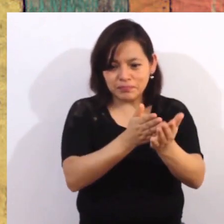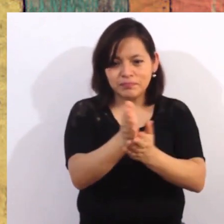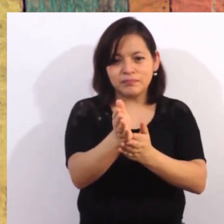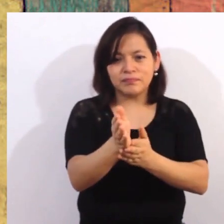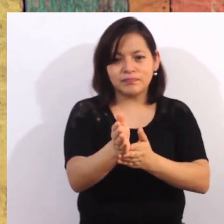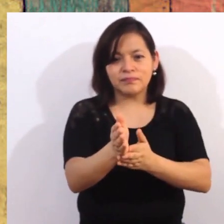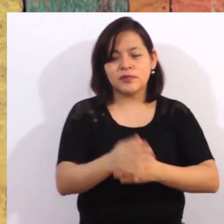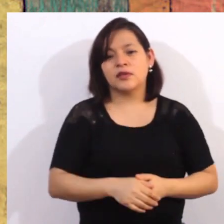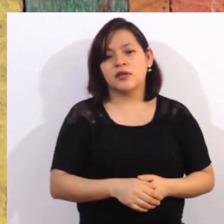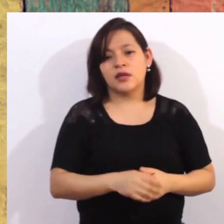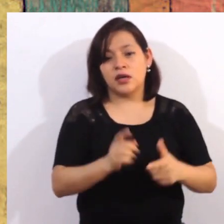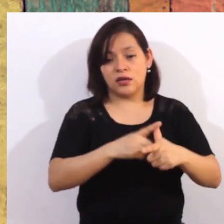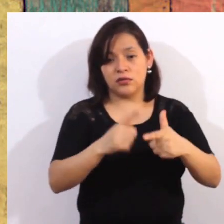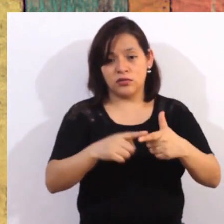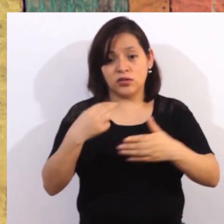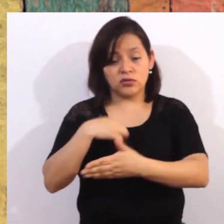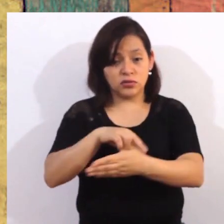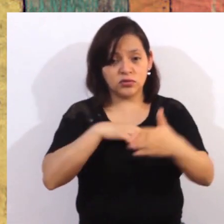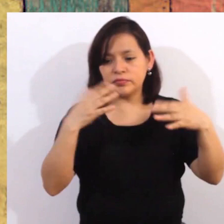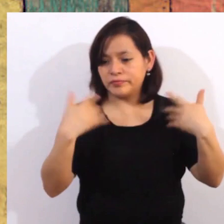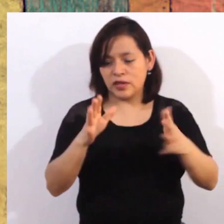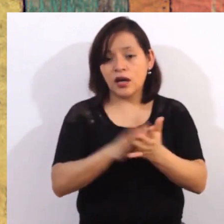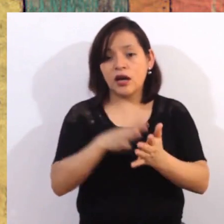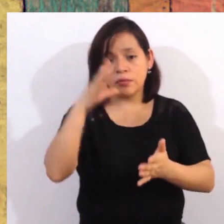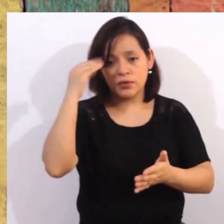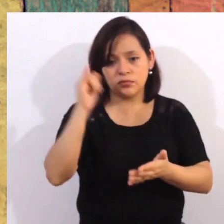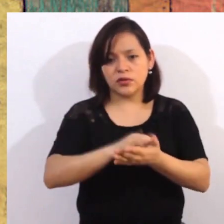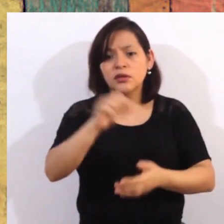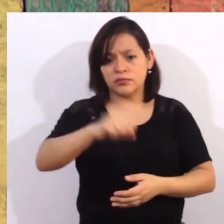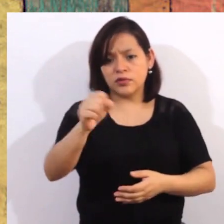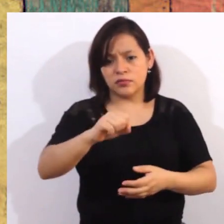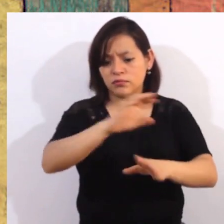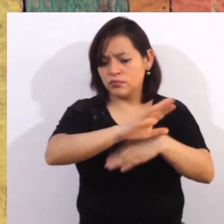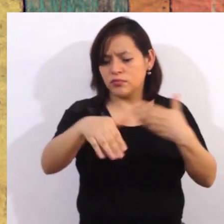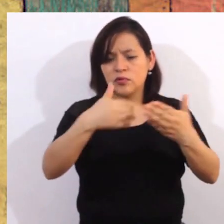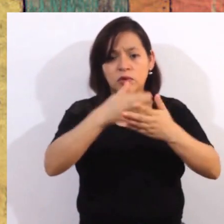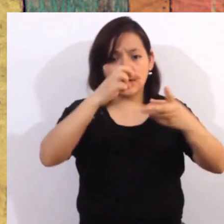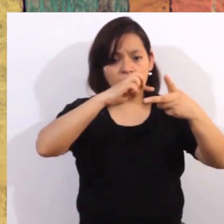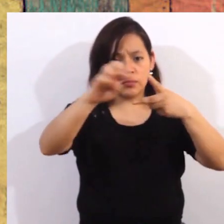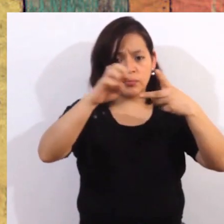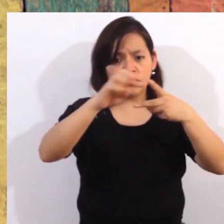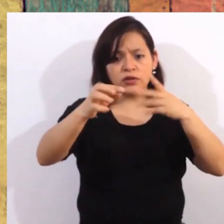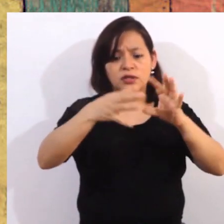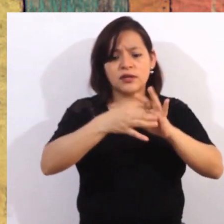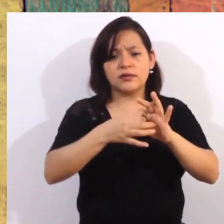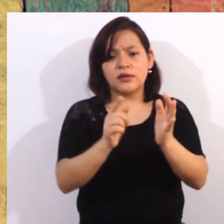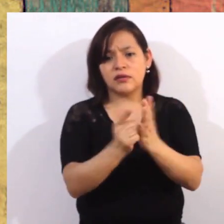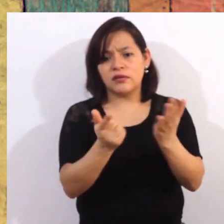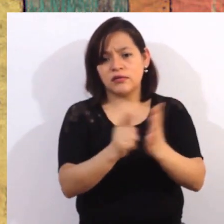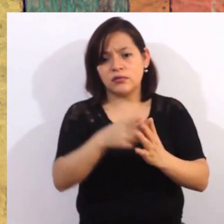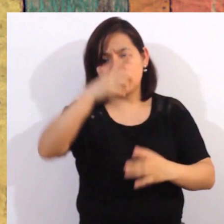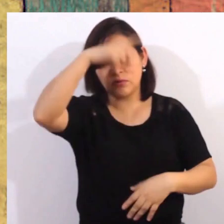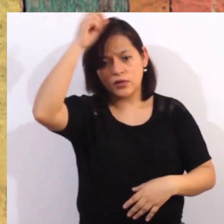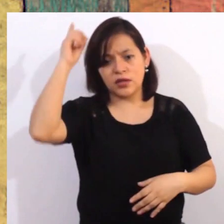correcta. Precisamente esto es lo que hemos podido encontrar a lo largo de la descripción del libro de Daniel.